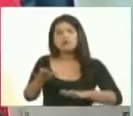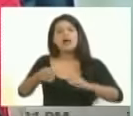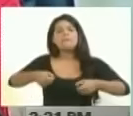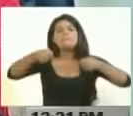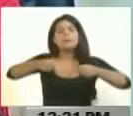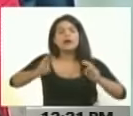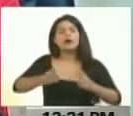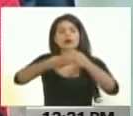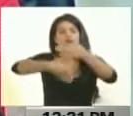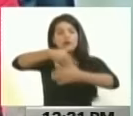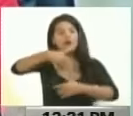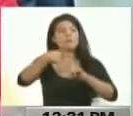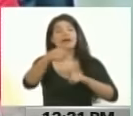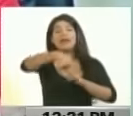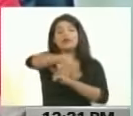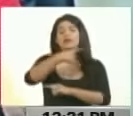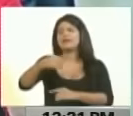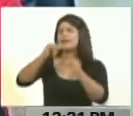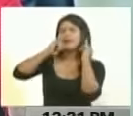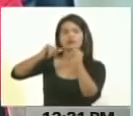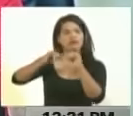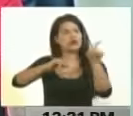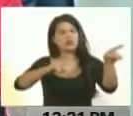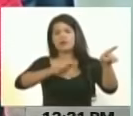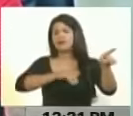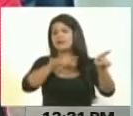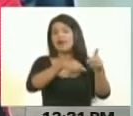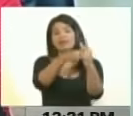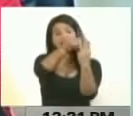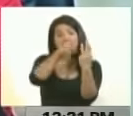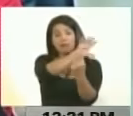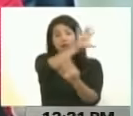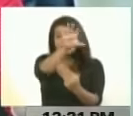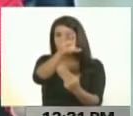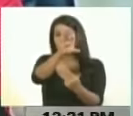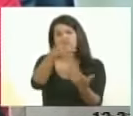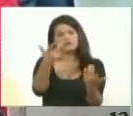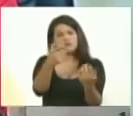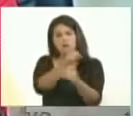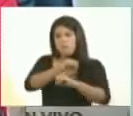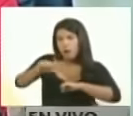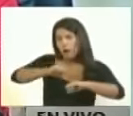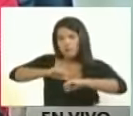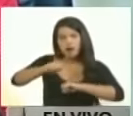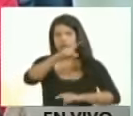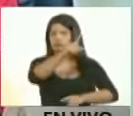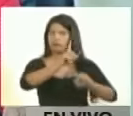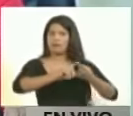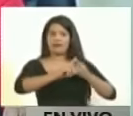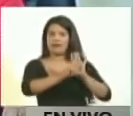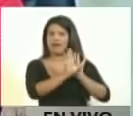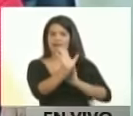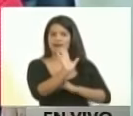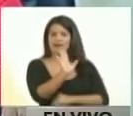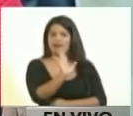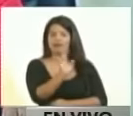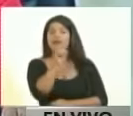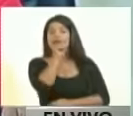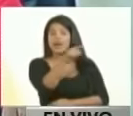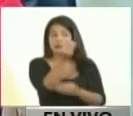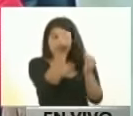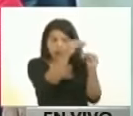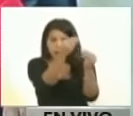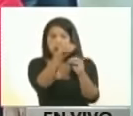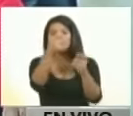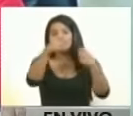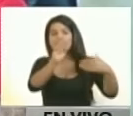Mercosur y han denunciado la ilegalidad de estas acciones de unos cancilleres que confabulados pretenden